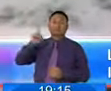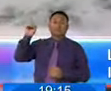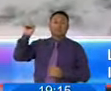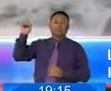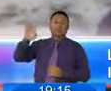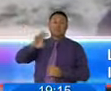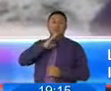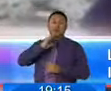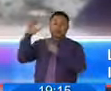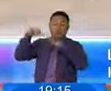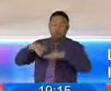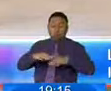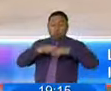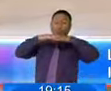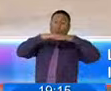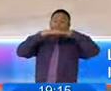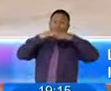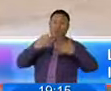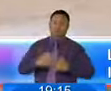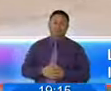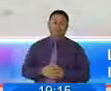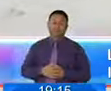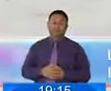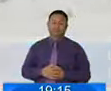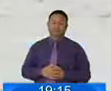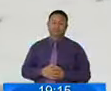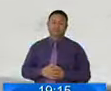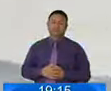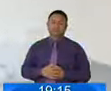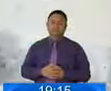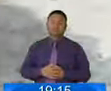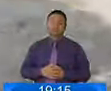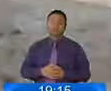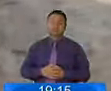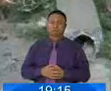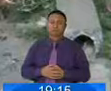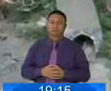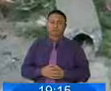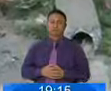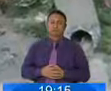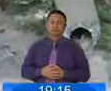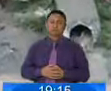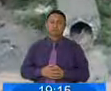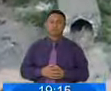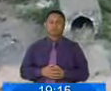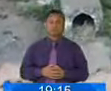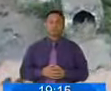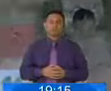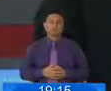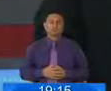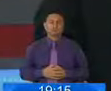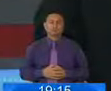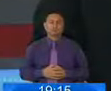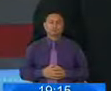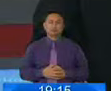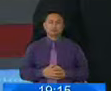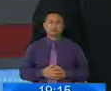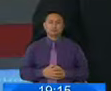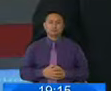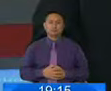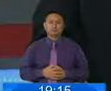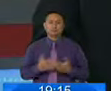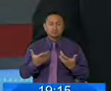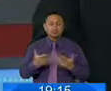nos ahogamos aquí. En Catamayo, provincia de Loja, informó Marcela Constante.